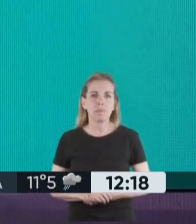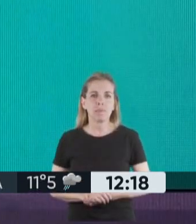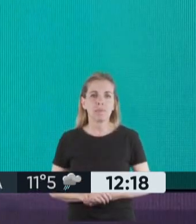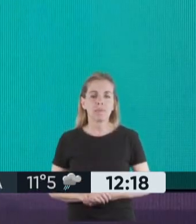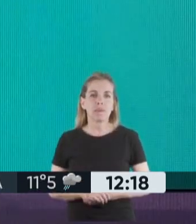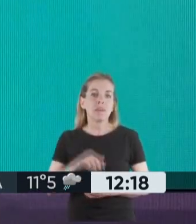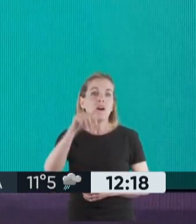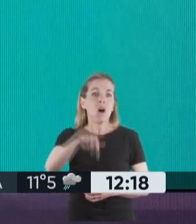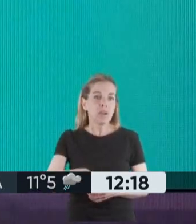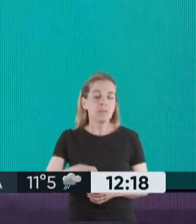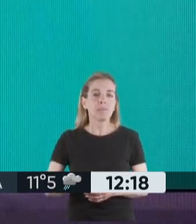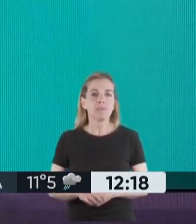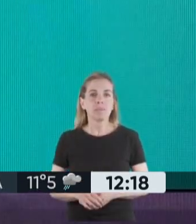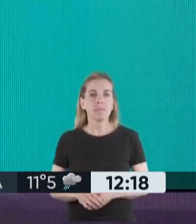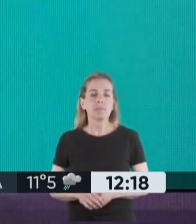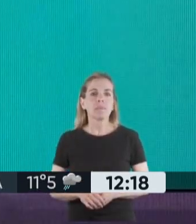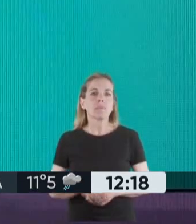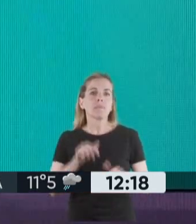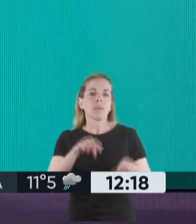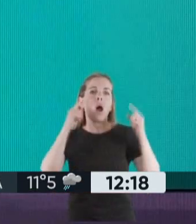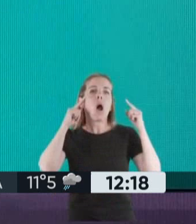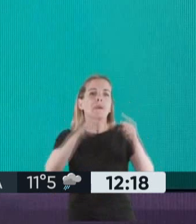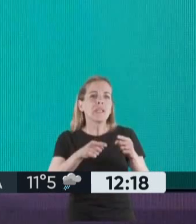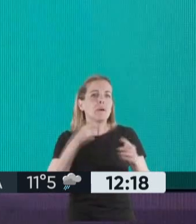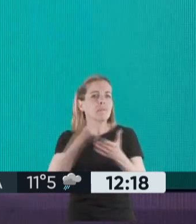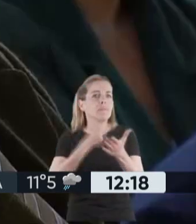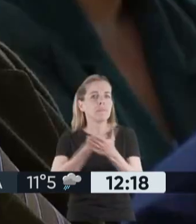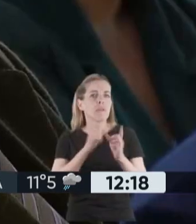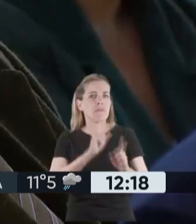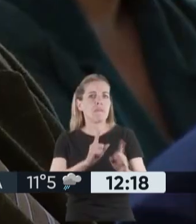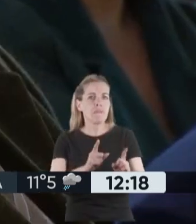Y hoy en día el desafío sigue en pie como siempre.